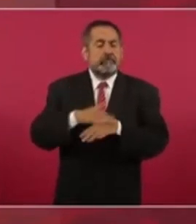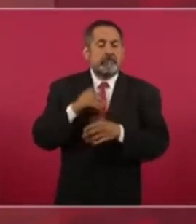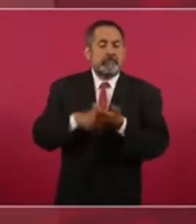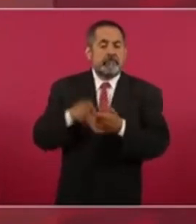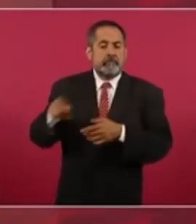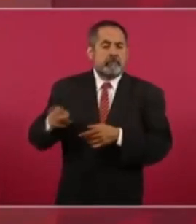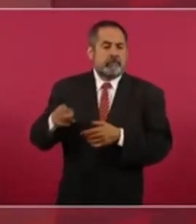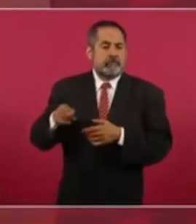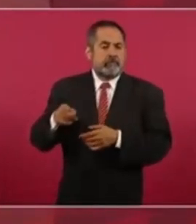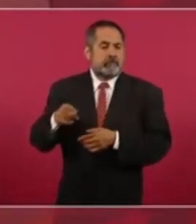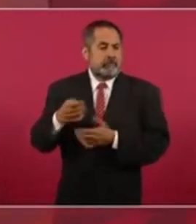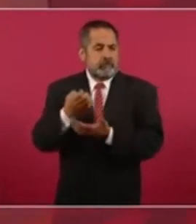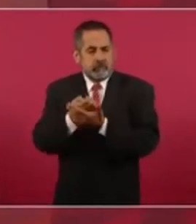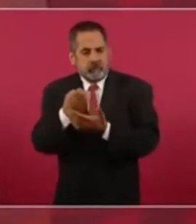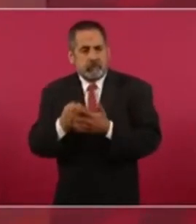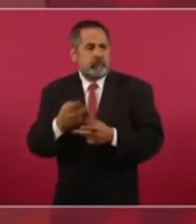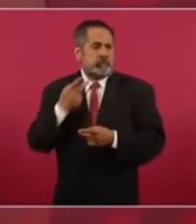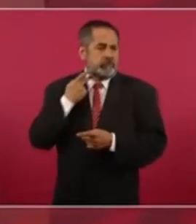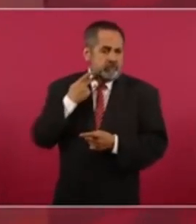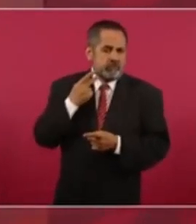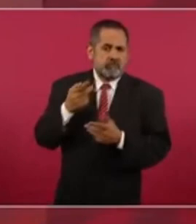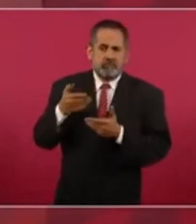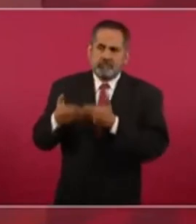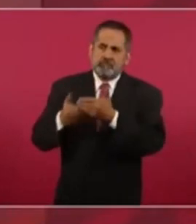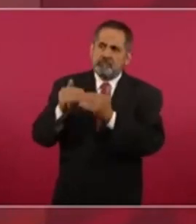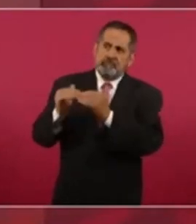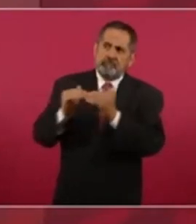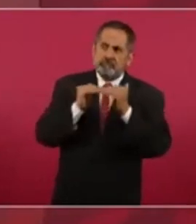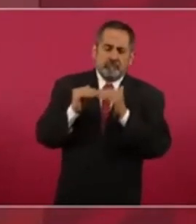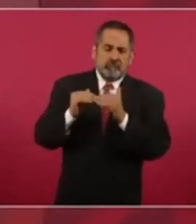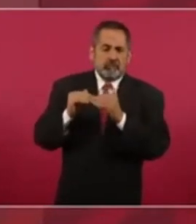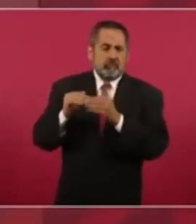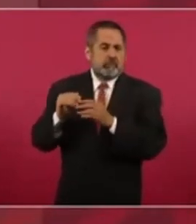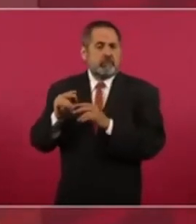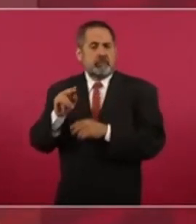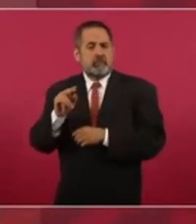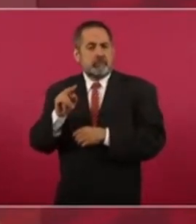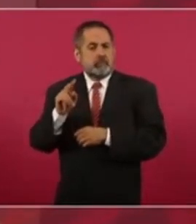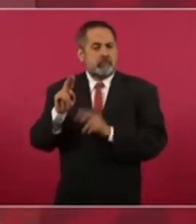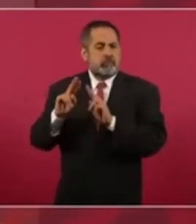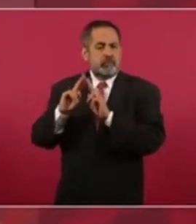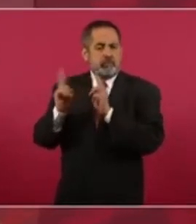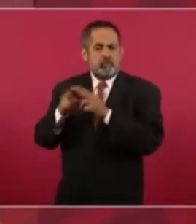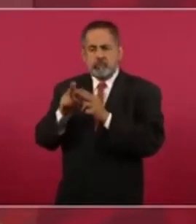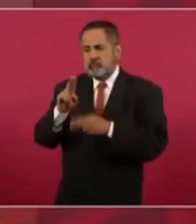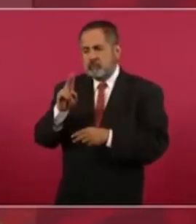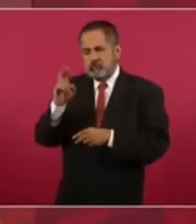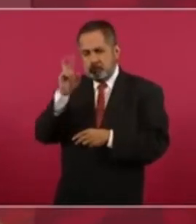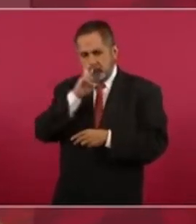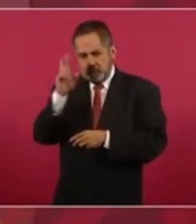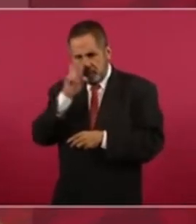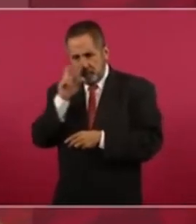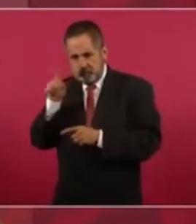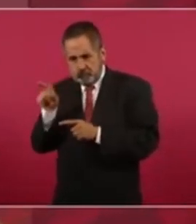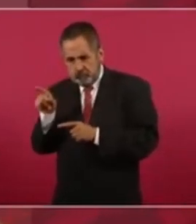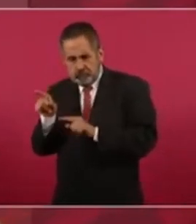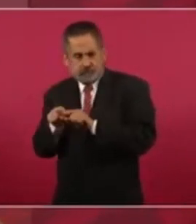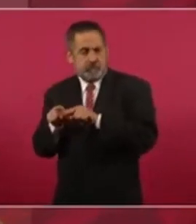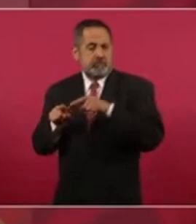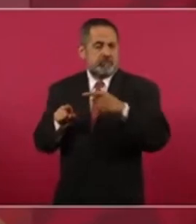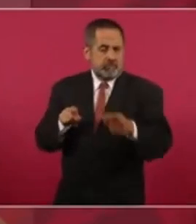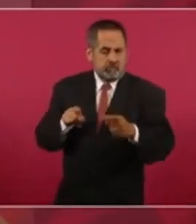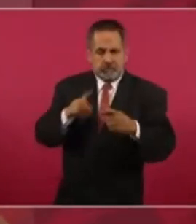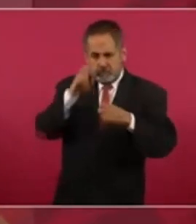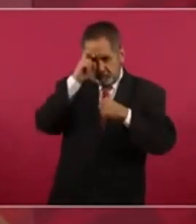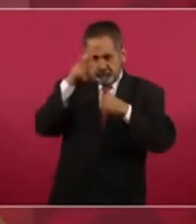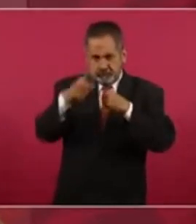económico, político, hegemónico de la Unión Soviética, que Europa tenía